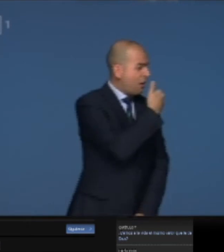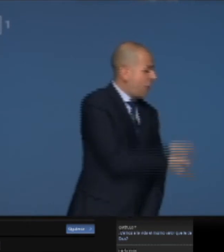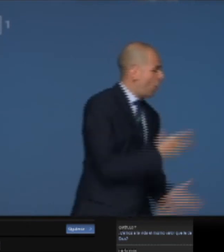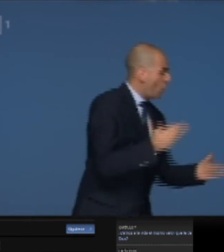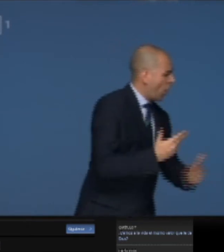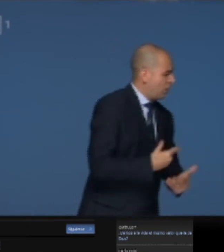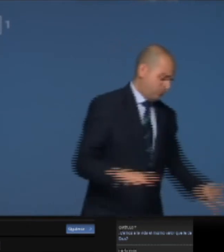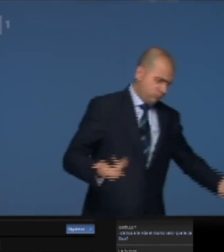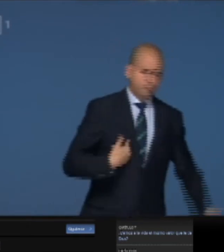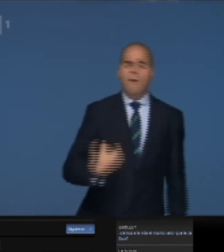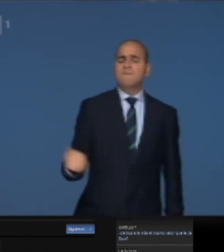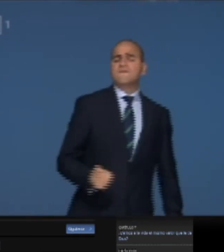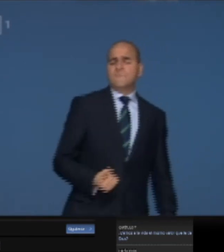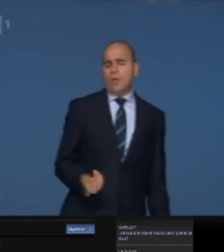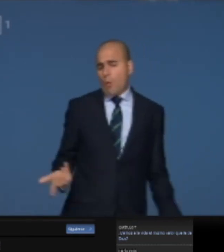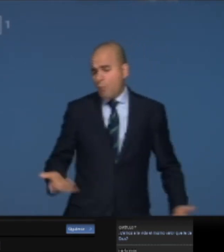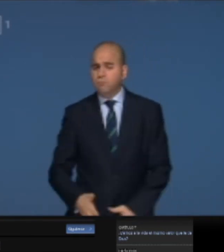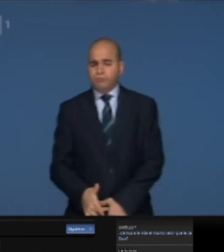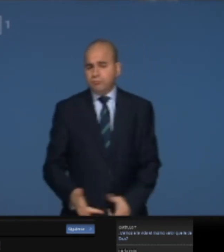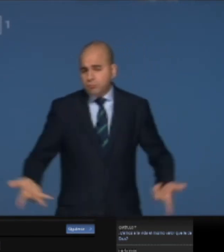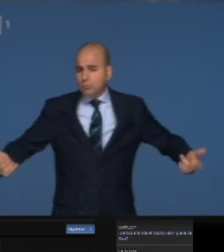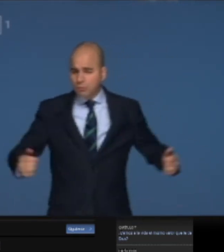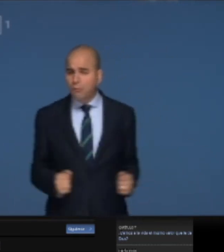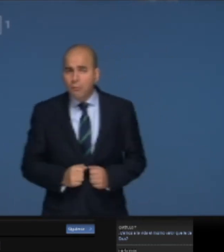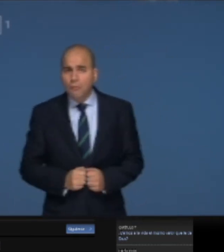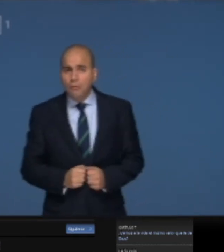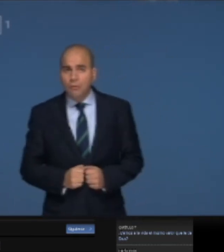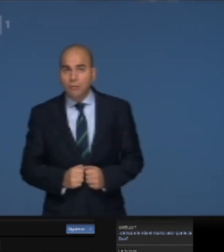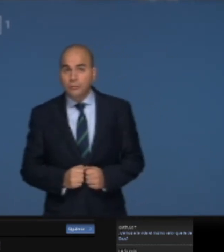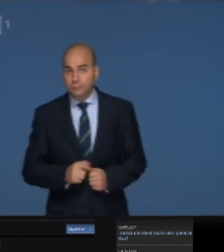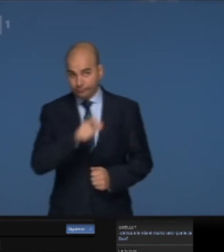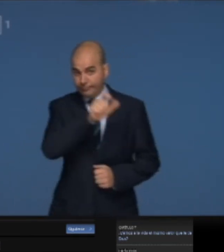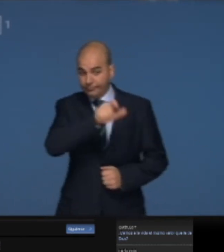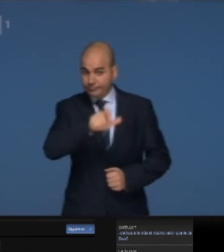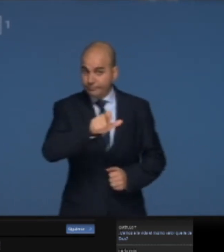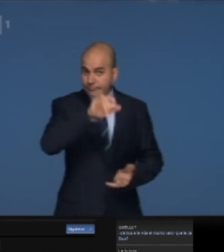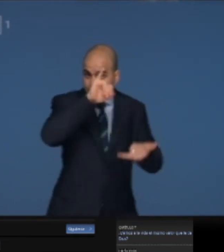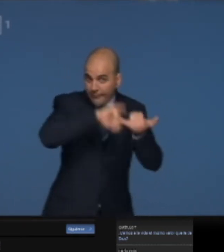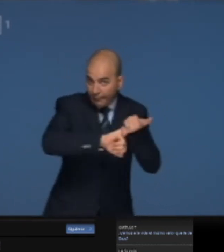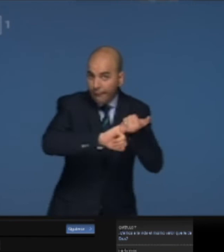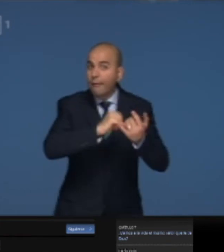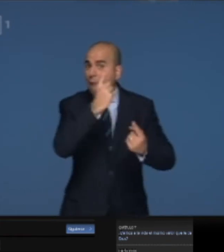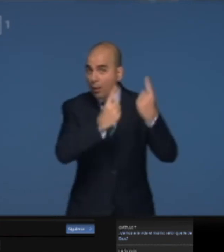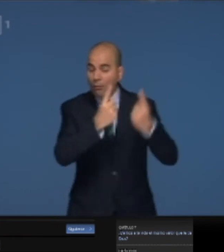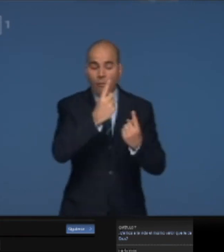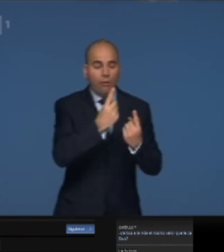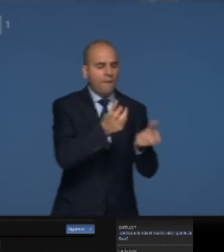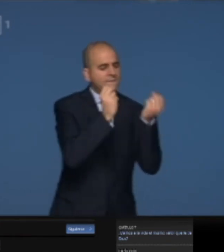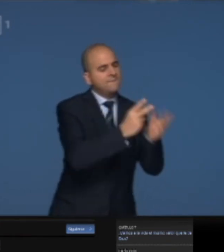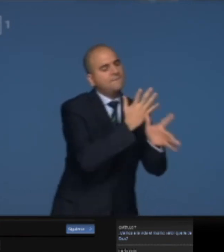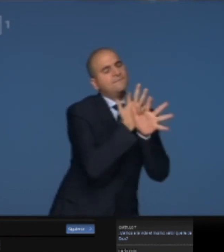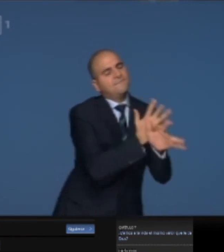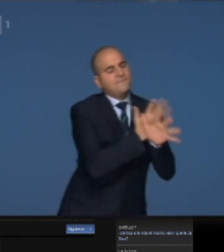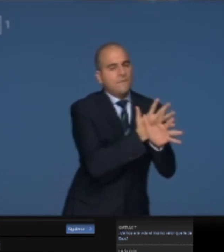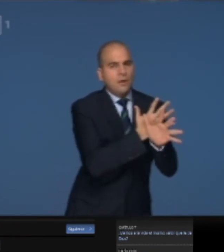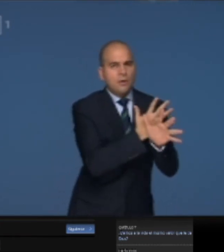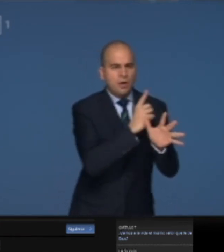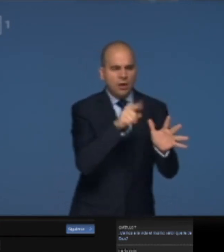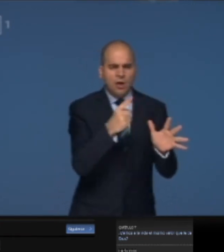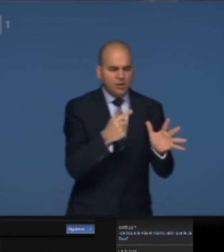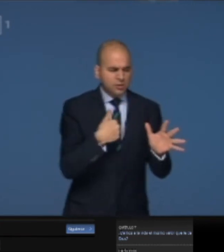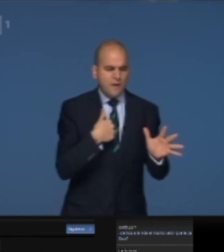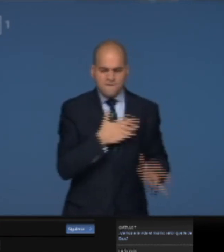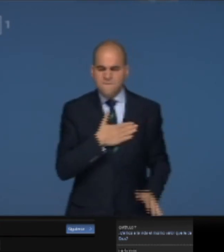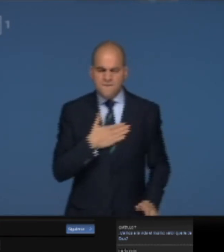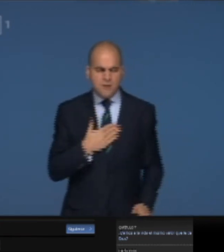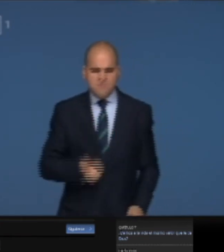temporal. De hecho, la masturbación no calma los apetitos carnales que conducen a la fornicación y la